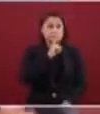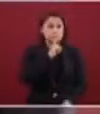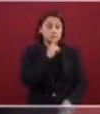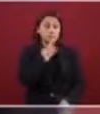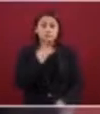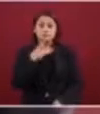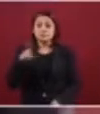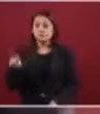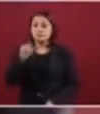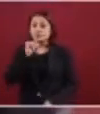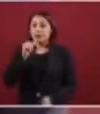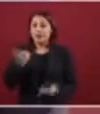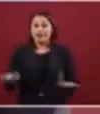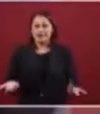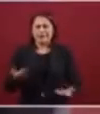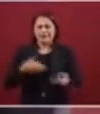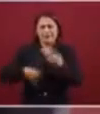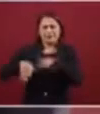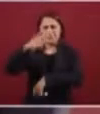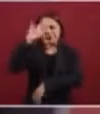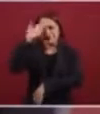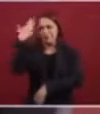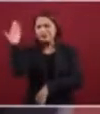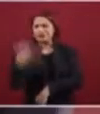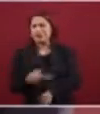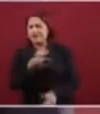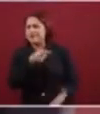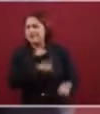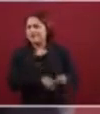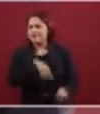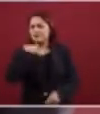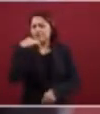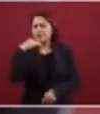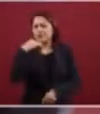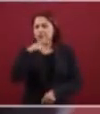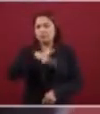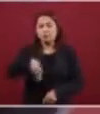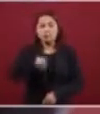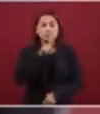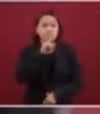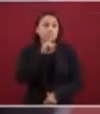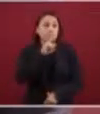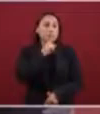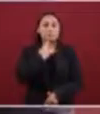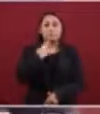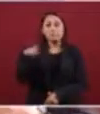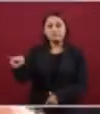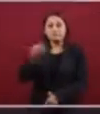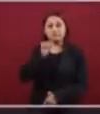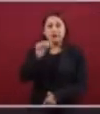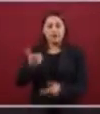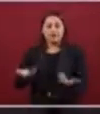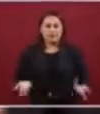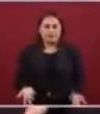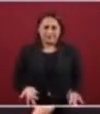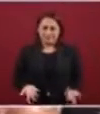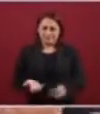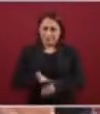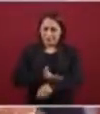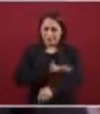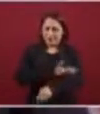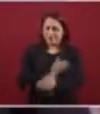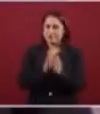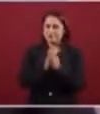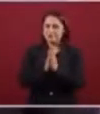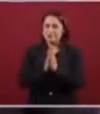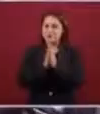Un tema de corrupción que es tan grave. Pero compañeros, si tenemos un poco de autocrítica entre